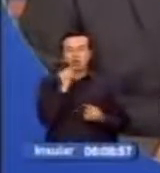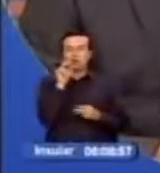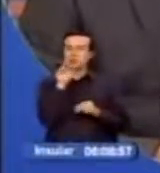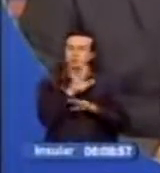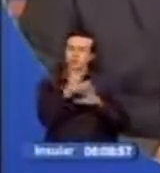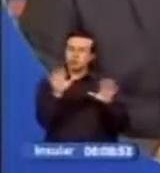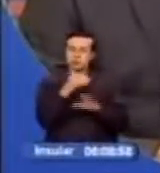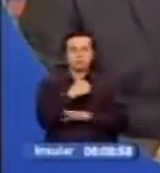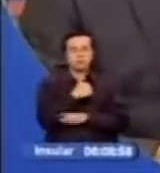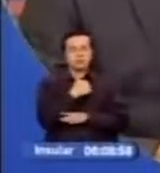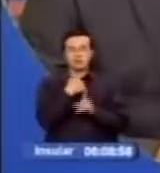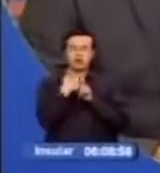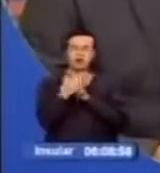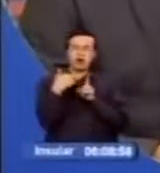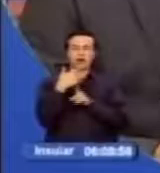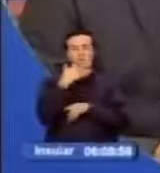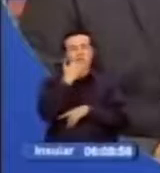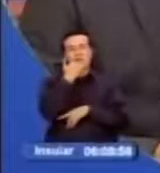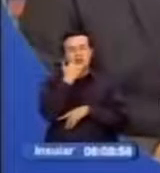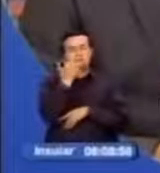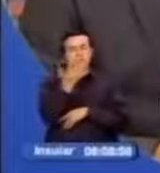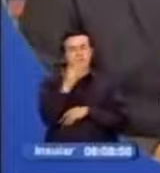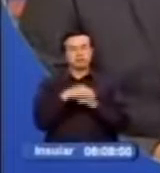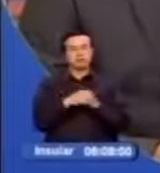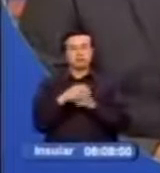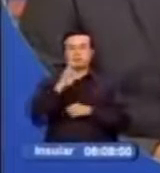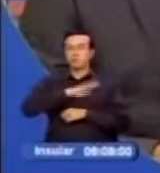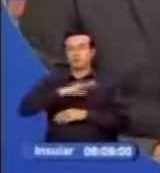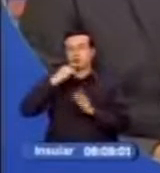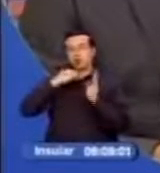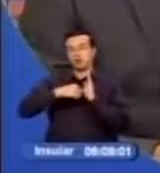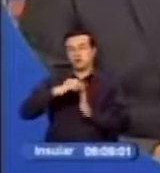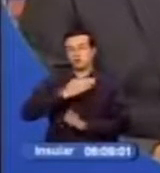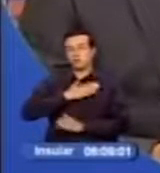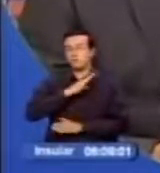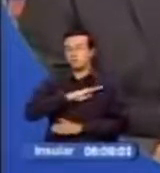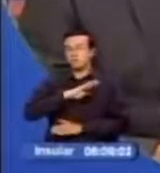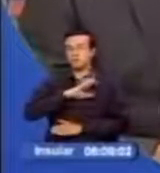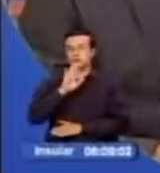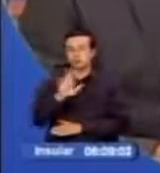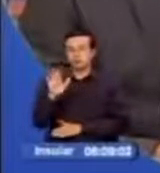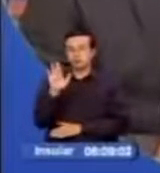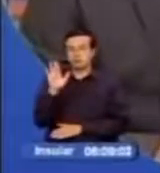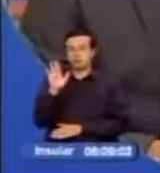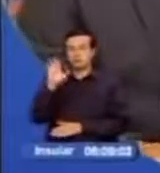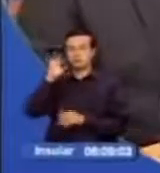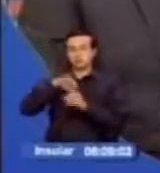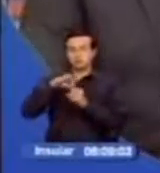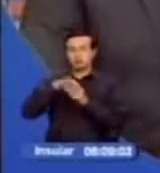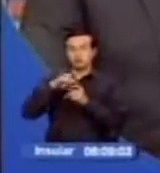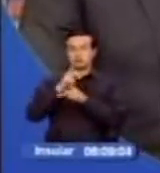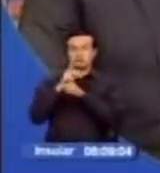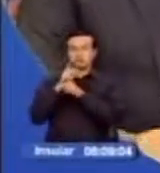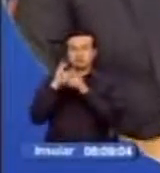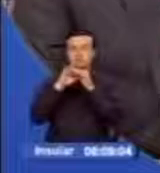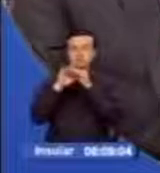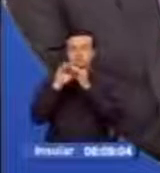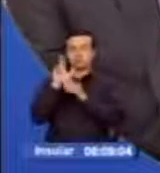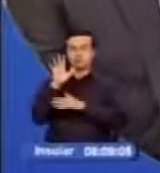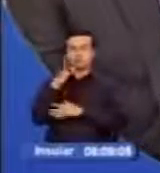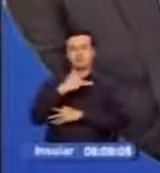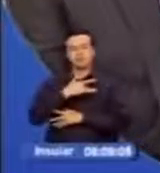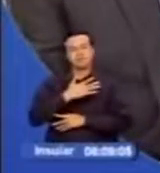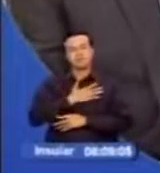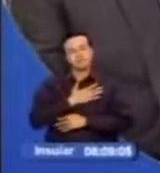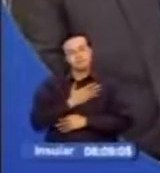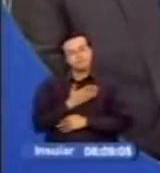no nos autoengañemos. Ahí en mi municipio, por ejemplo, inclusive con votos de concejales de Alianza País, a mí me da mucha